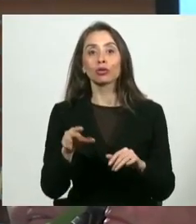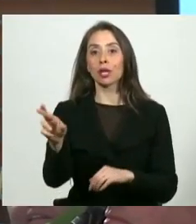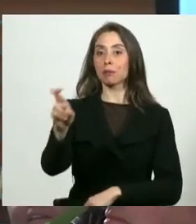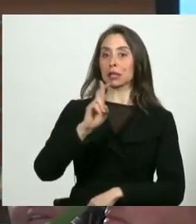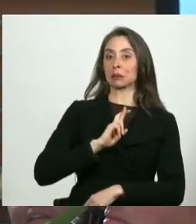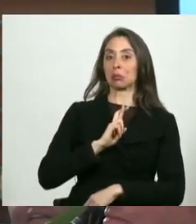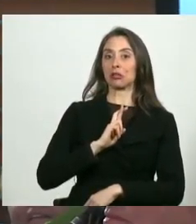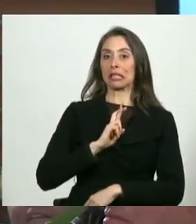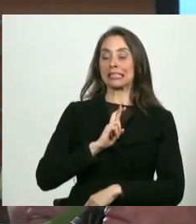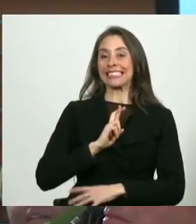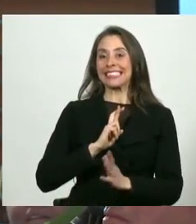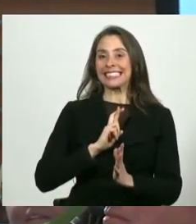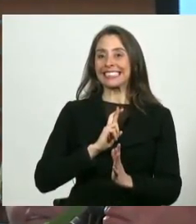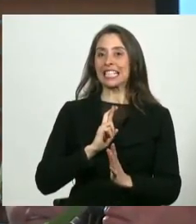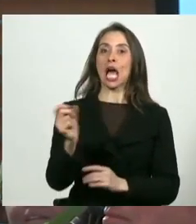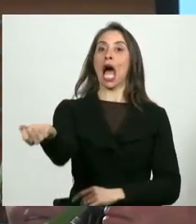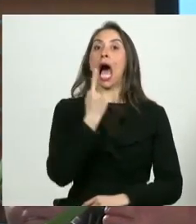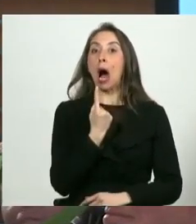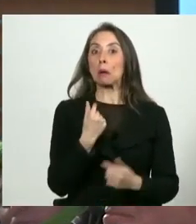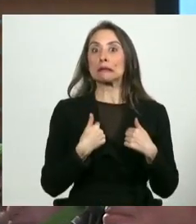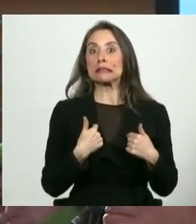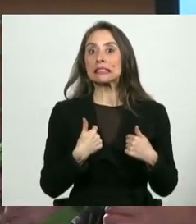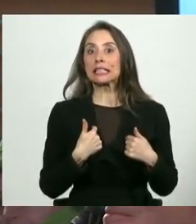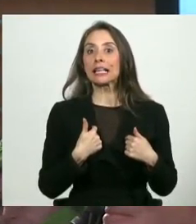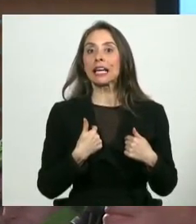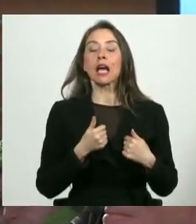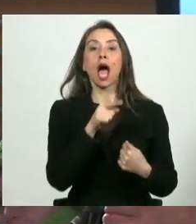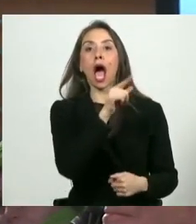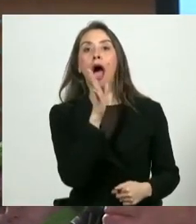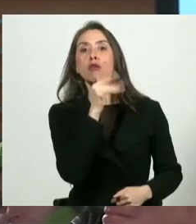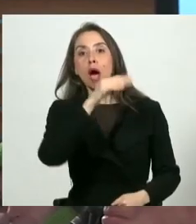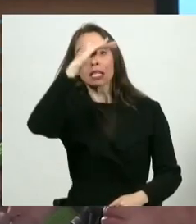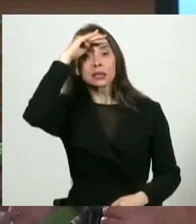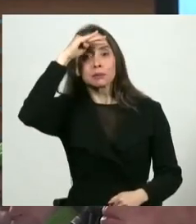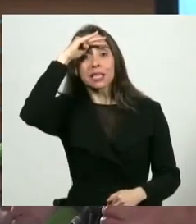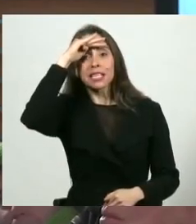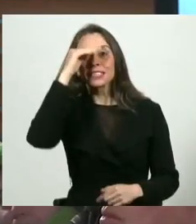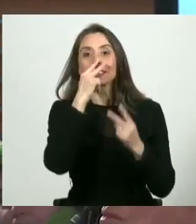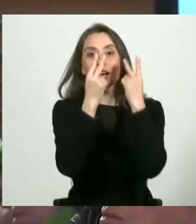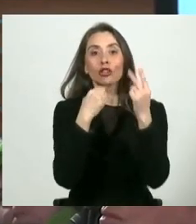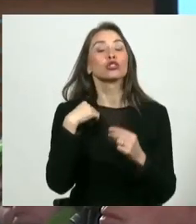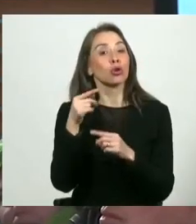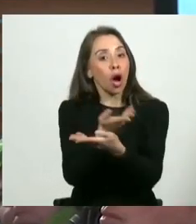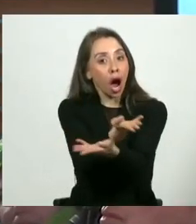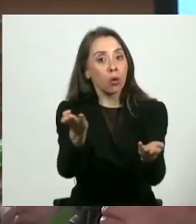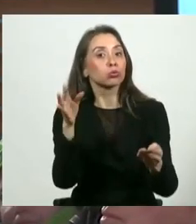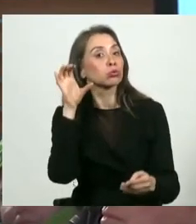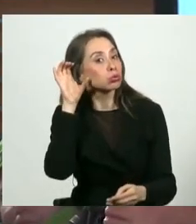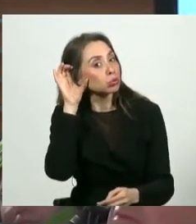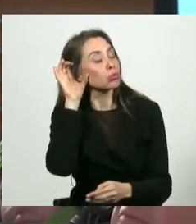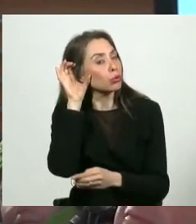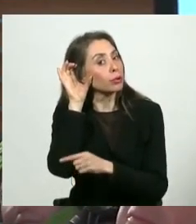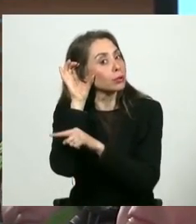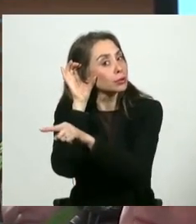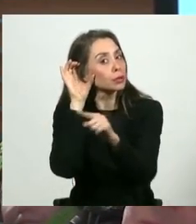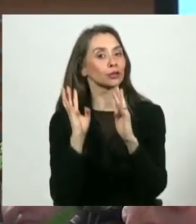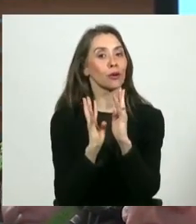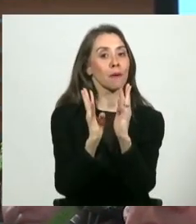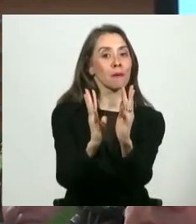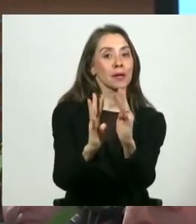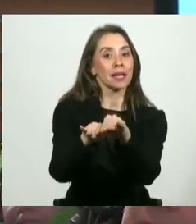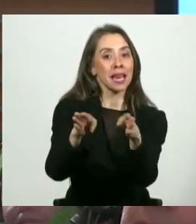como y me van a acusar de tal vez de falta de experiencia o de conocimiento, pero yo los escucho a ustedes en el panel y hablan de